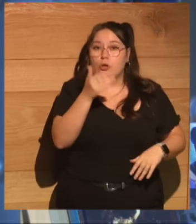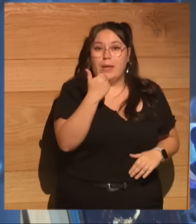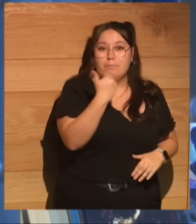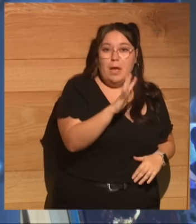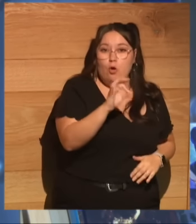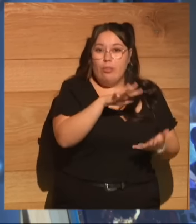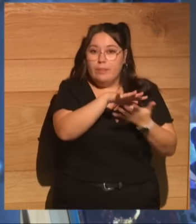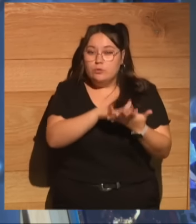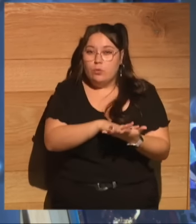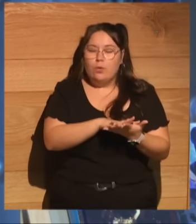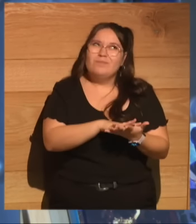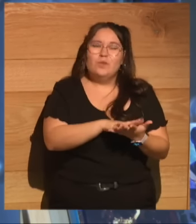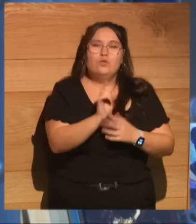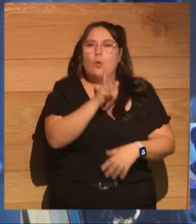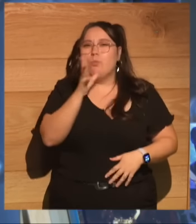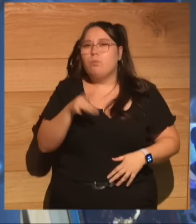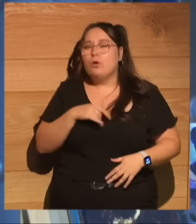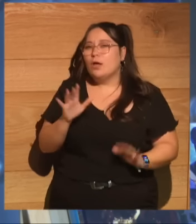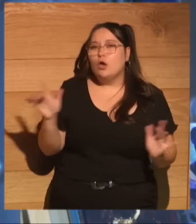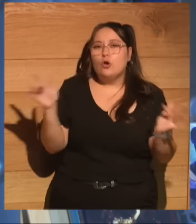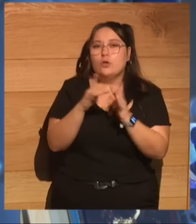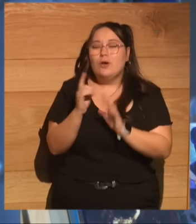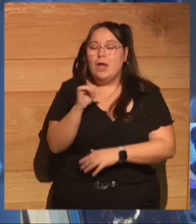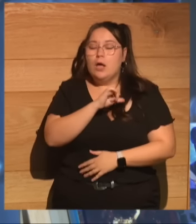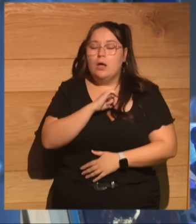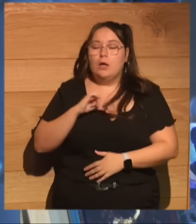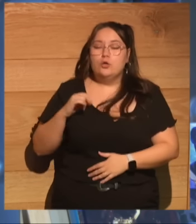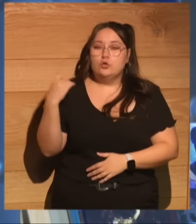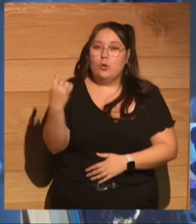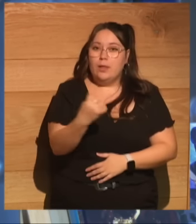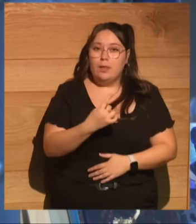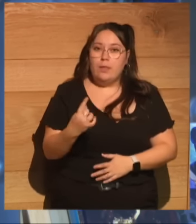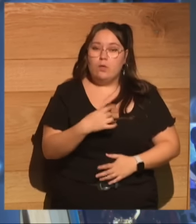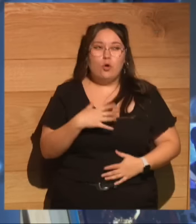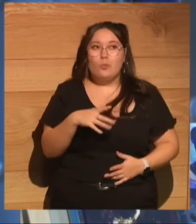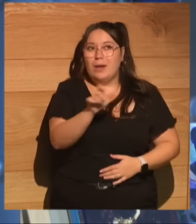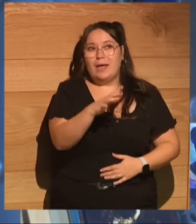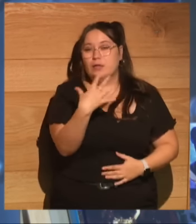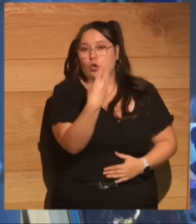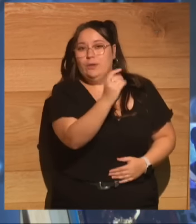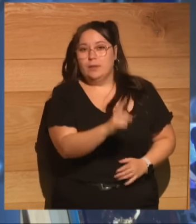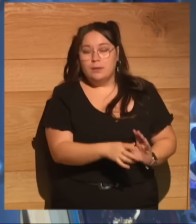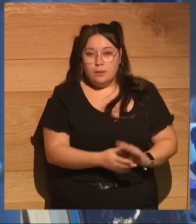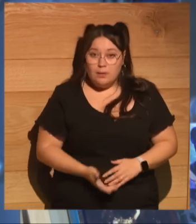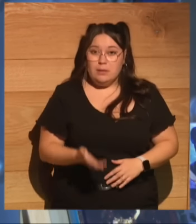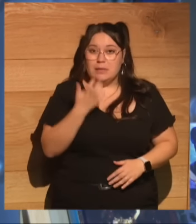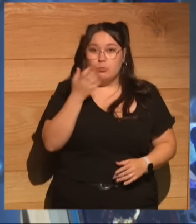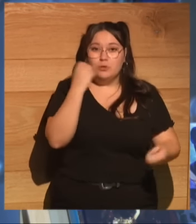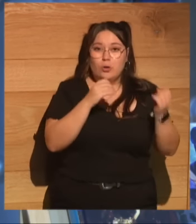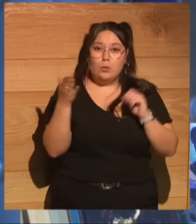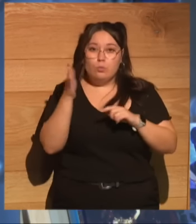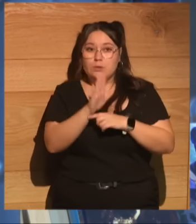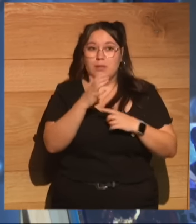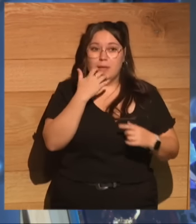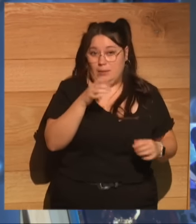el destrozo, sino porque conecta con su soledad o con su incomprensión. E incluso cuando nos muestra un personaje como el que